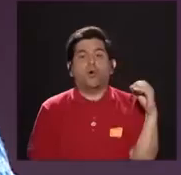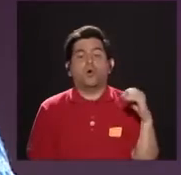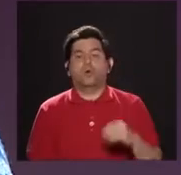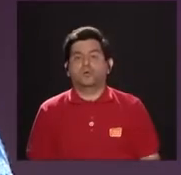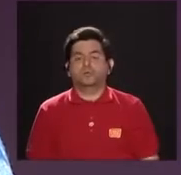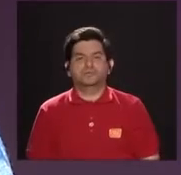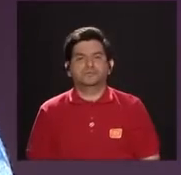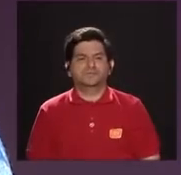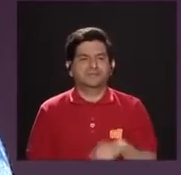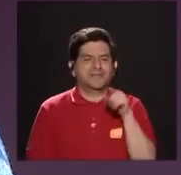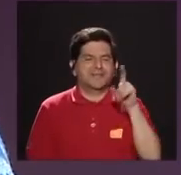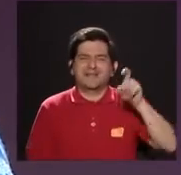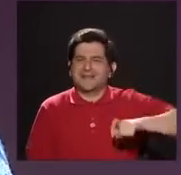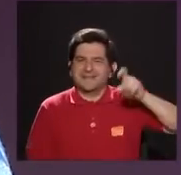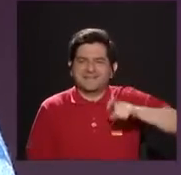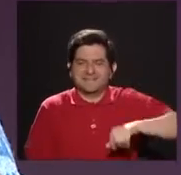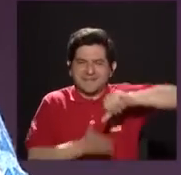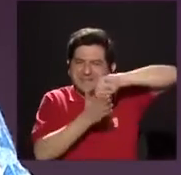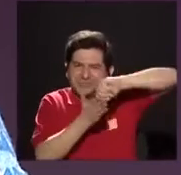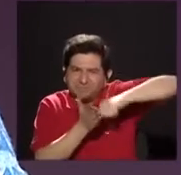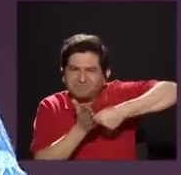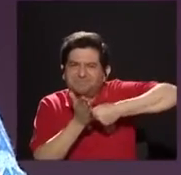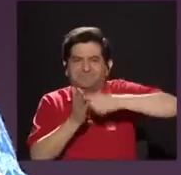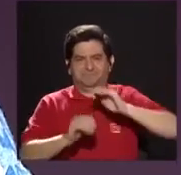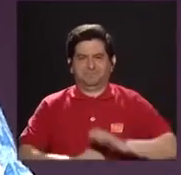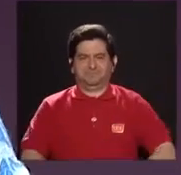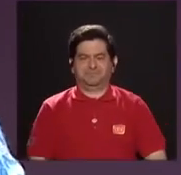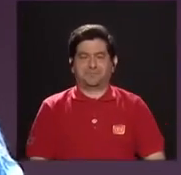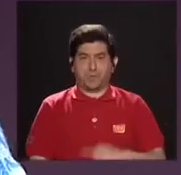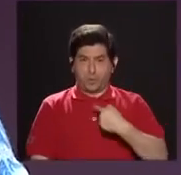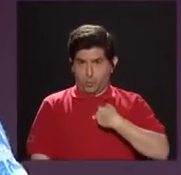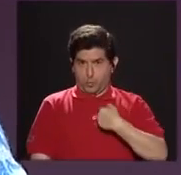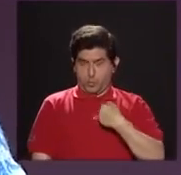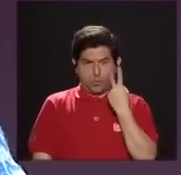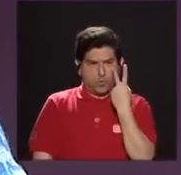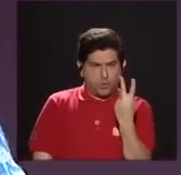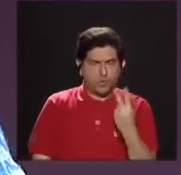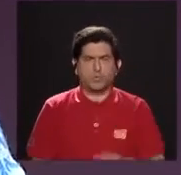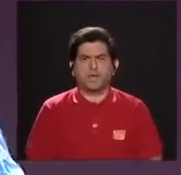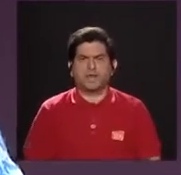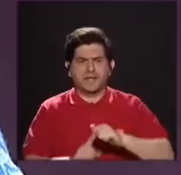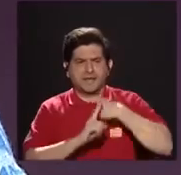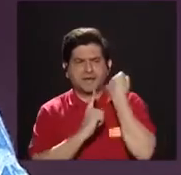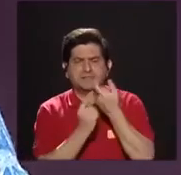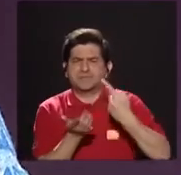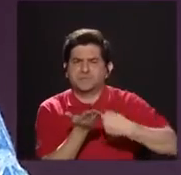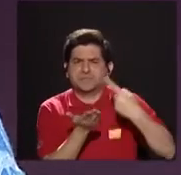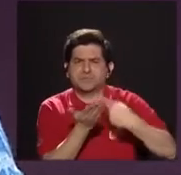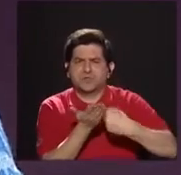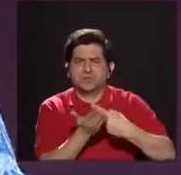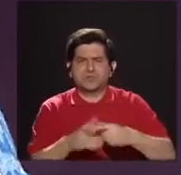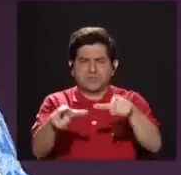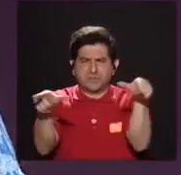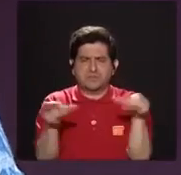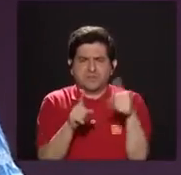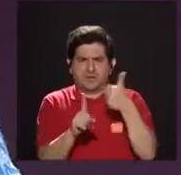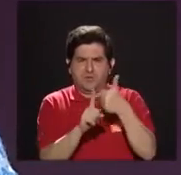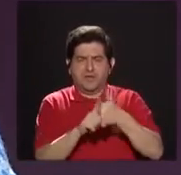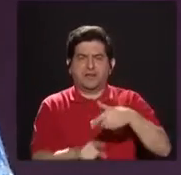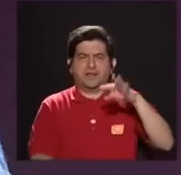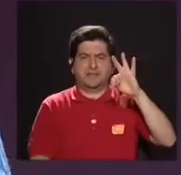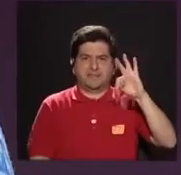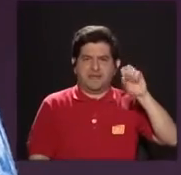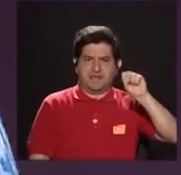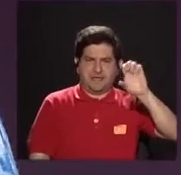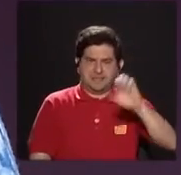faltó poner un poco mayor énfasis, y uno tiene que ver sobre la discusión de lo local. El Tribunal Supremo de